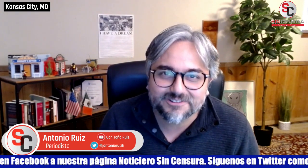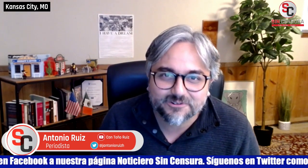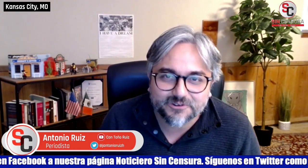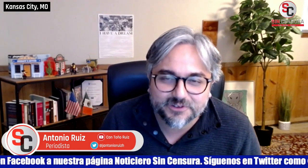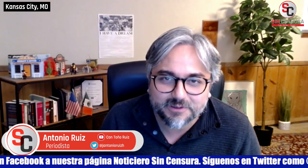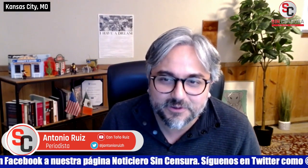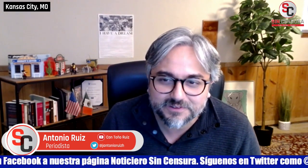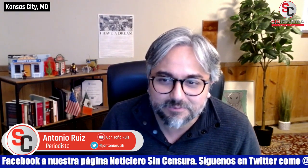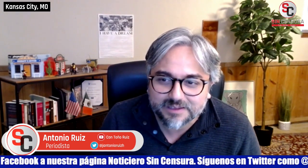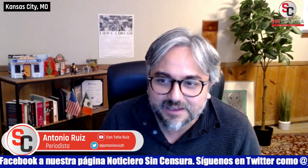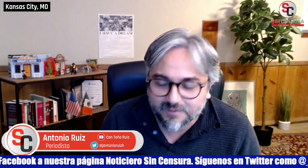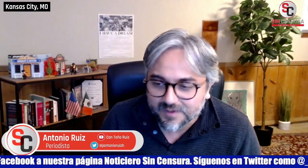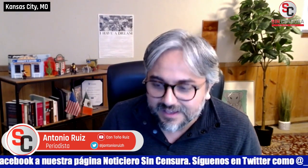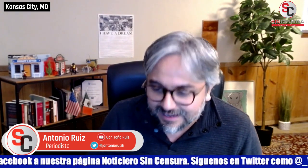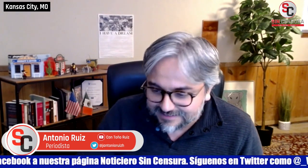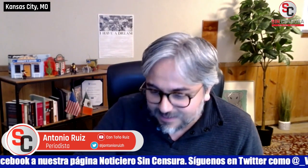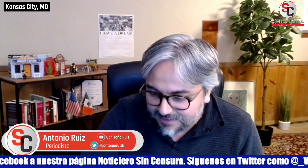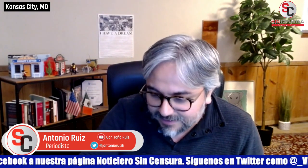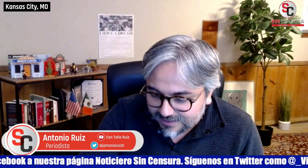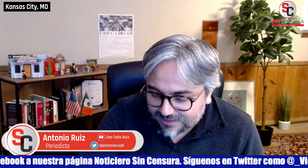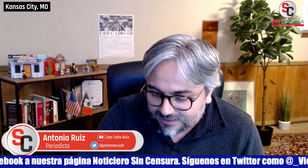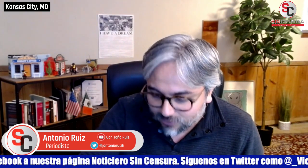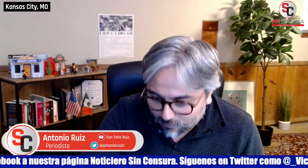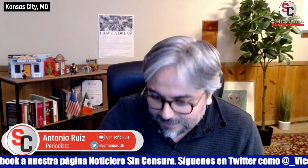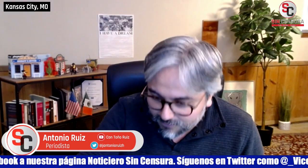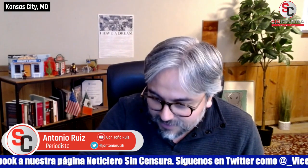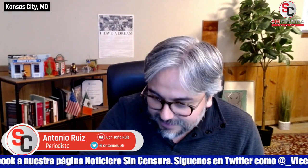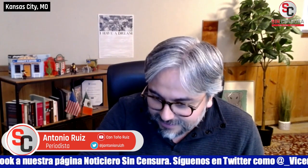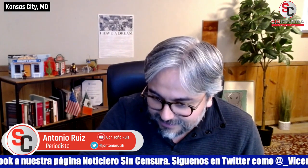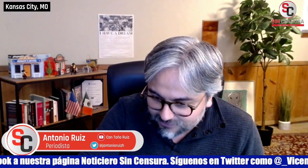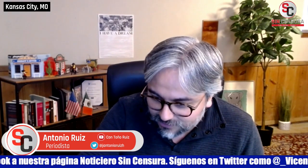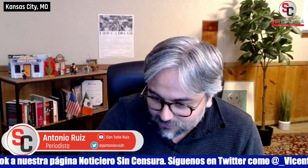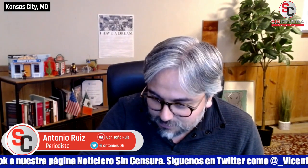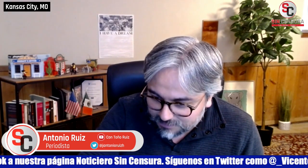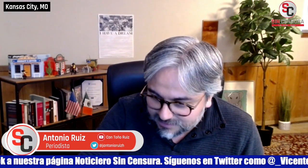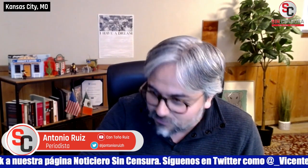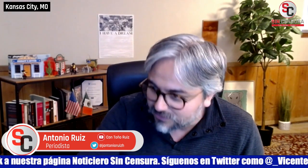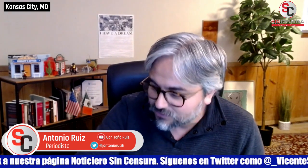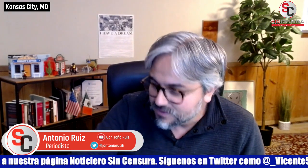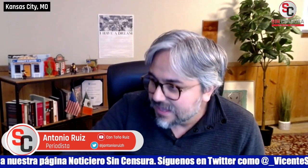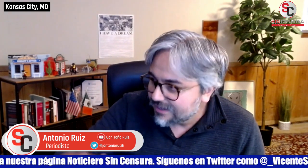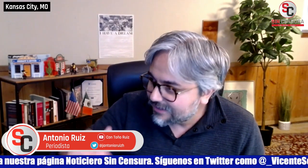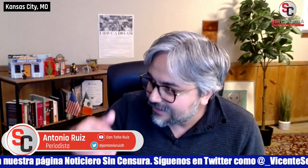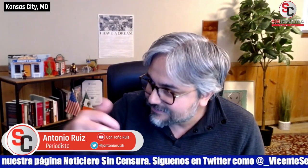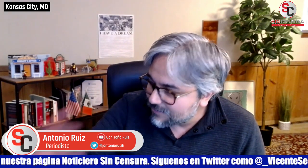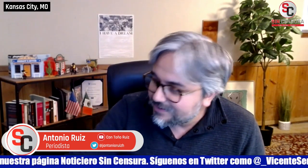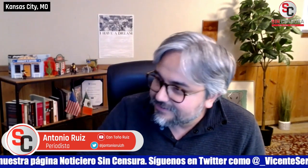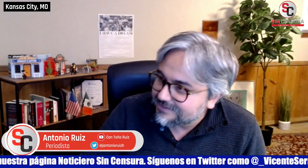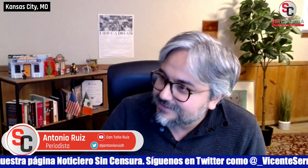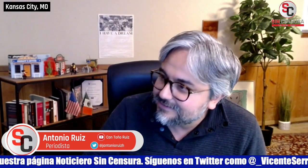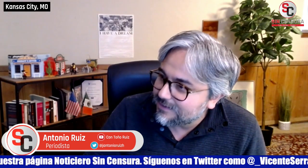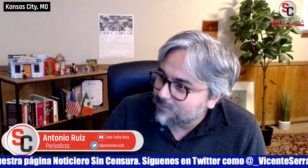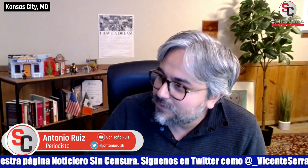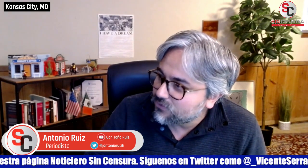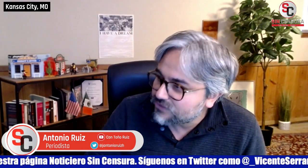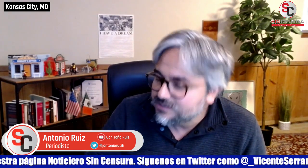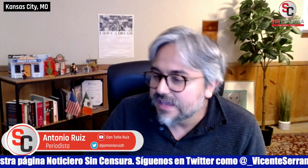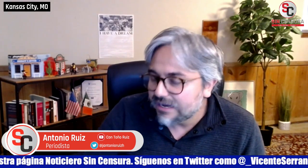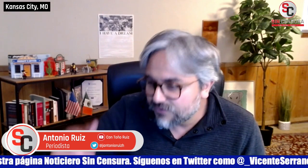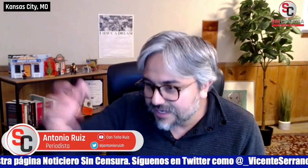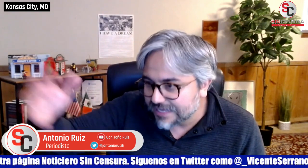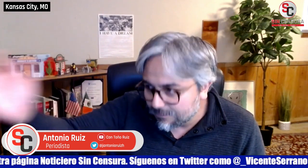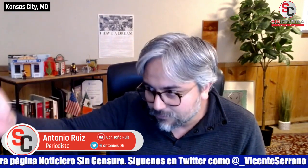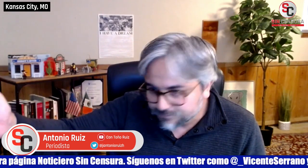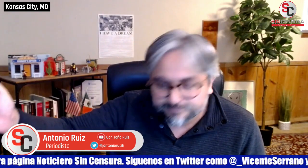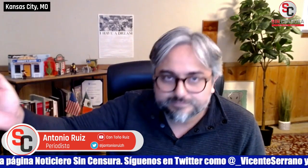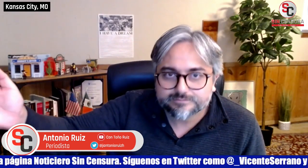están haciendo los conservadores en México. Al saber que no van a poder ganar la elección en 2024, establecen esta serie de amparos y, al